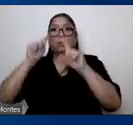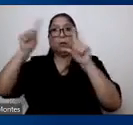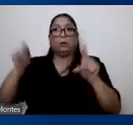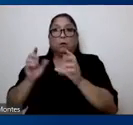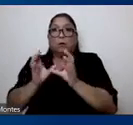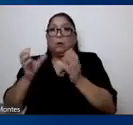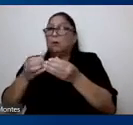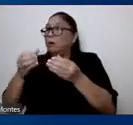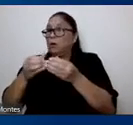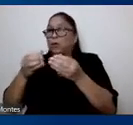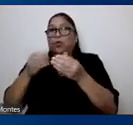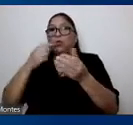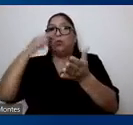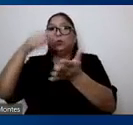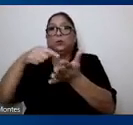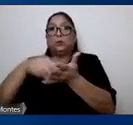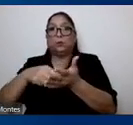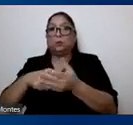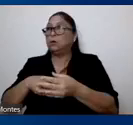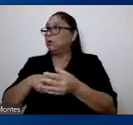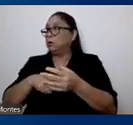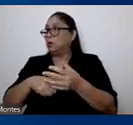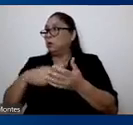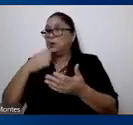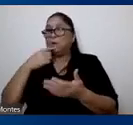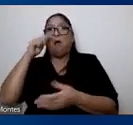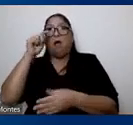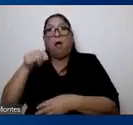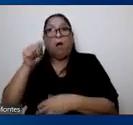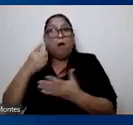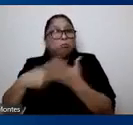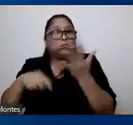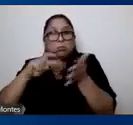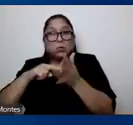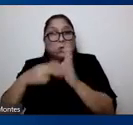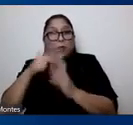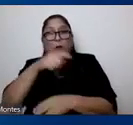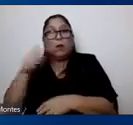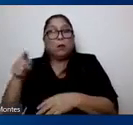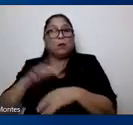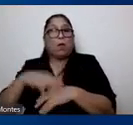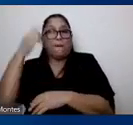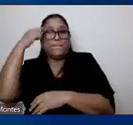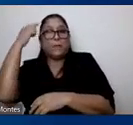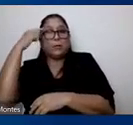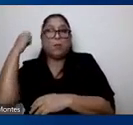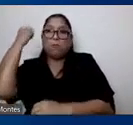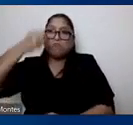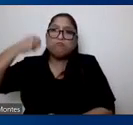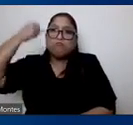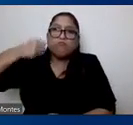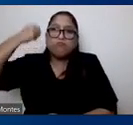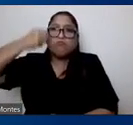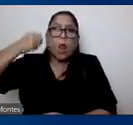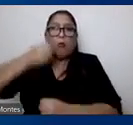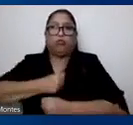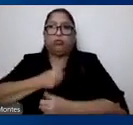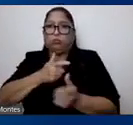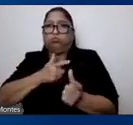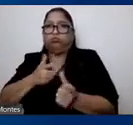agrupaciones y organizaciones políticas que consideraban la lucha armada como una